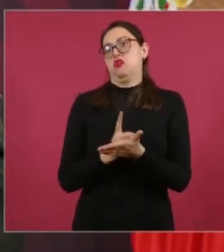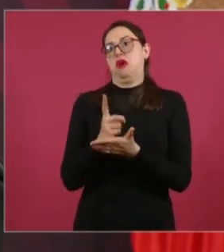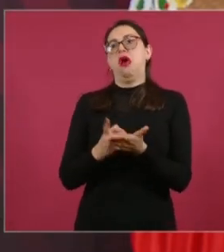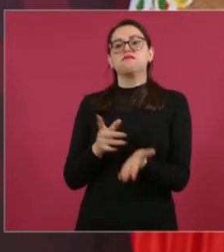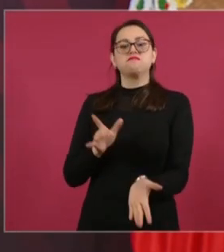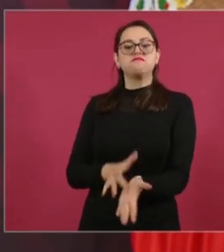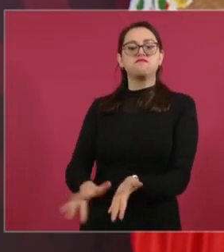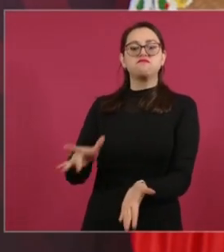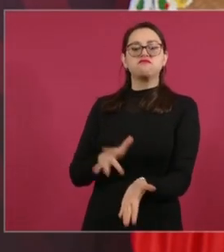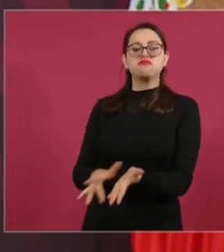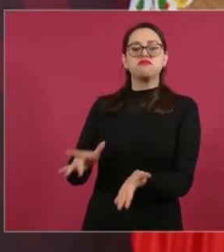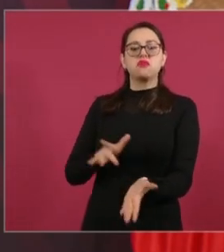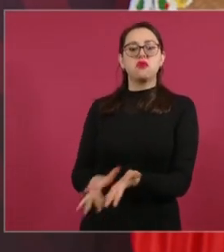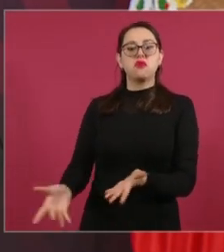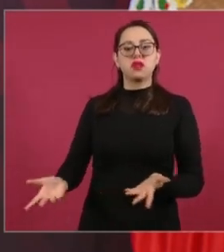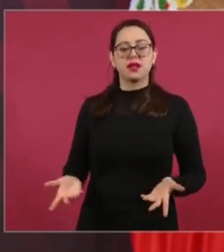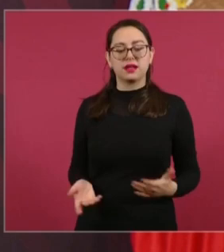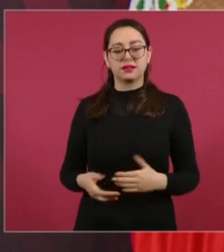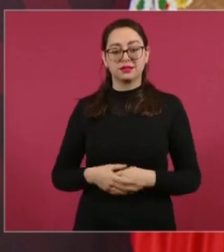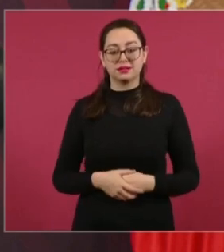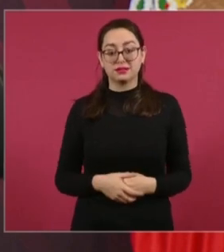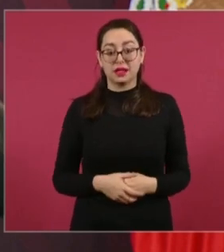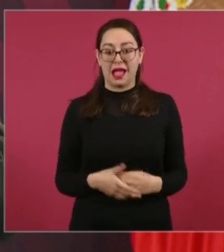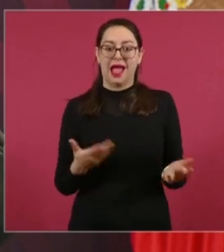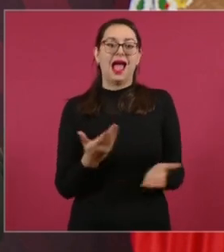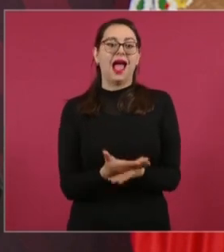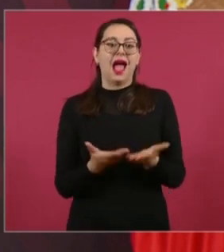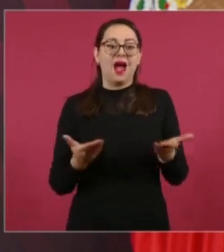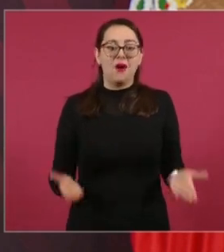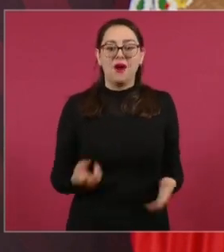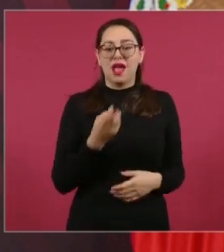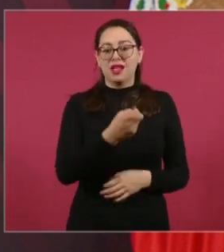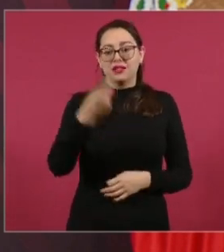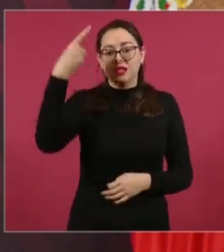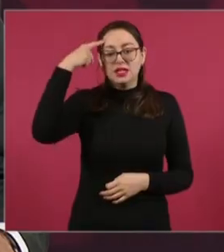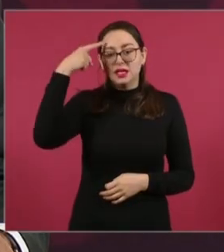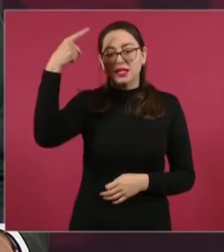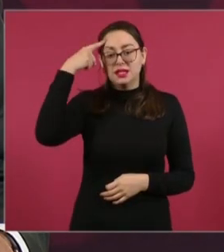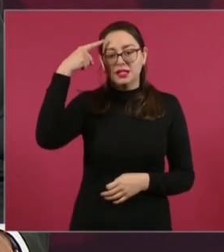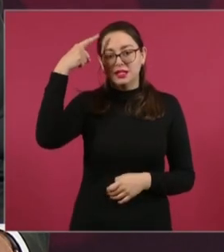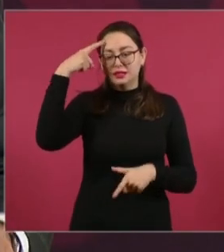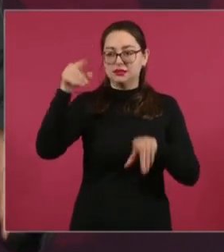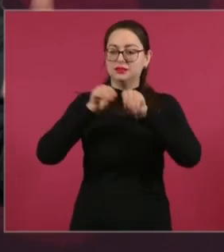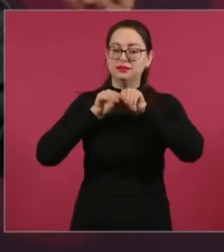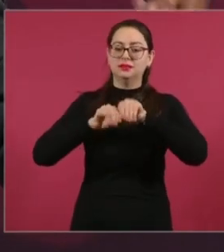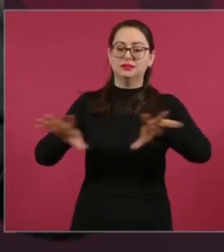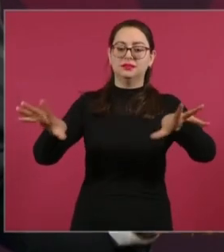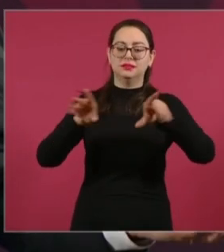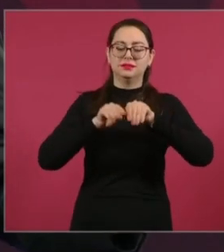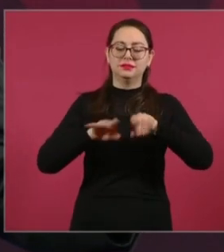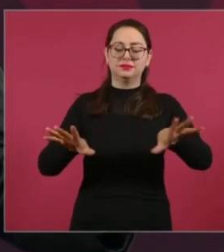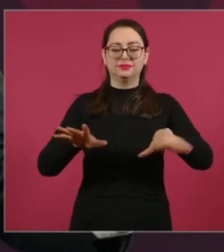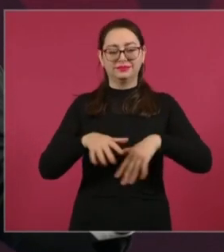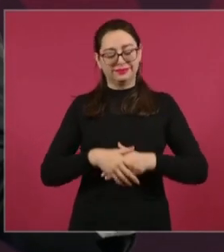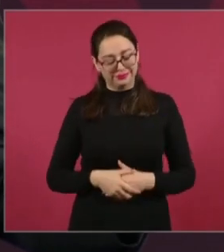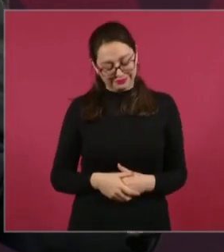Ahora traen eso, a ver,